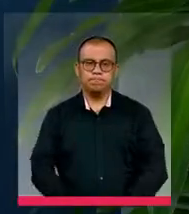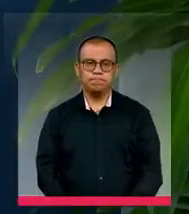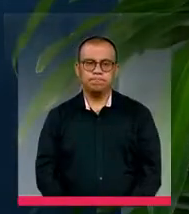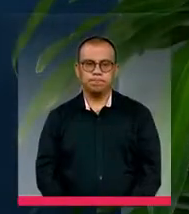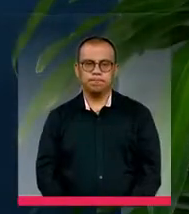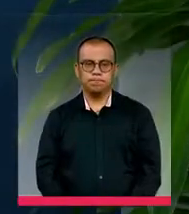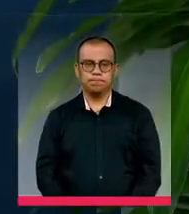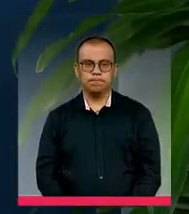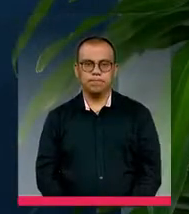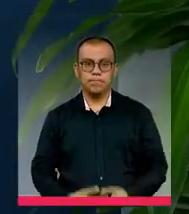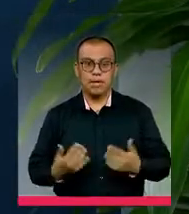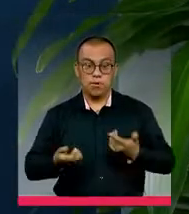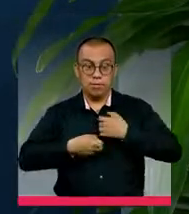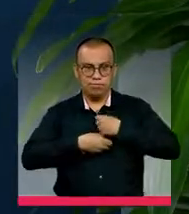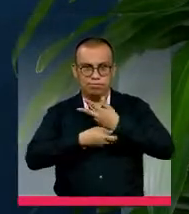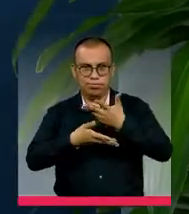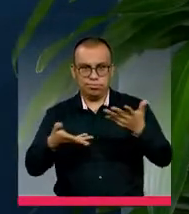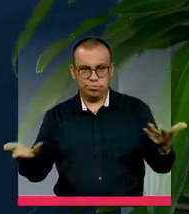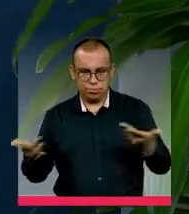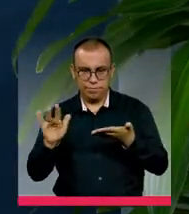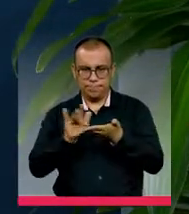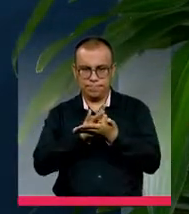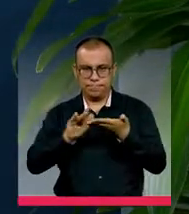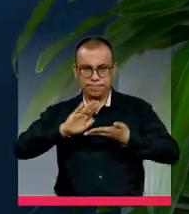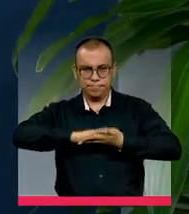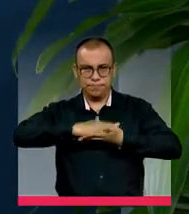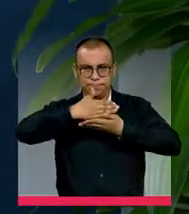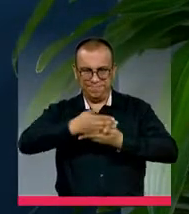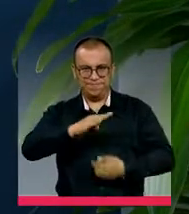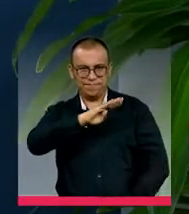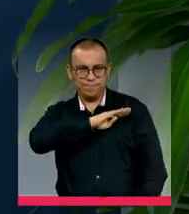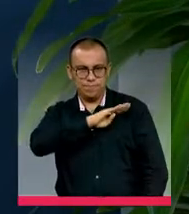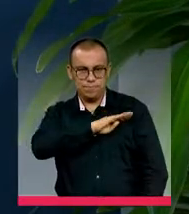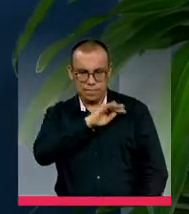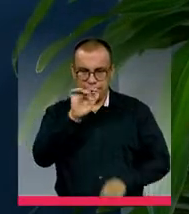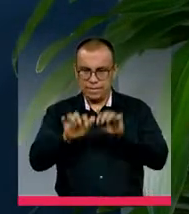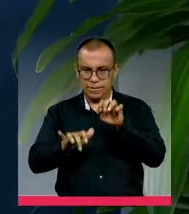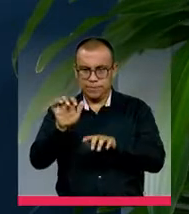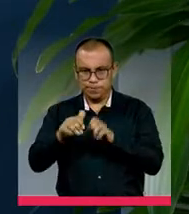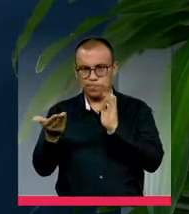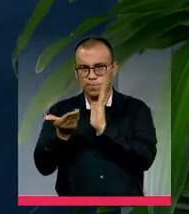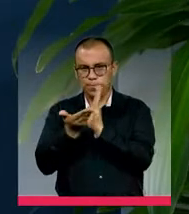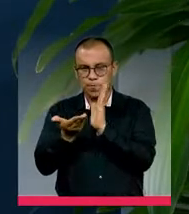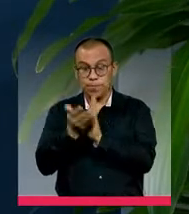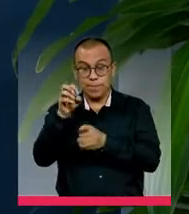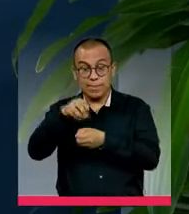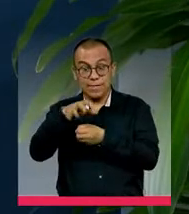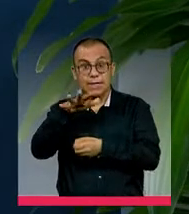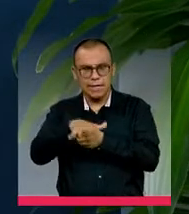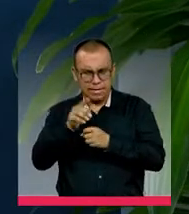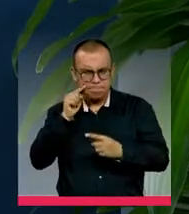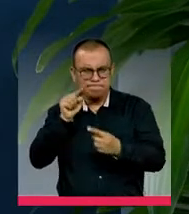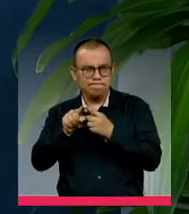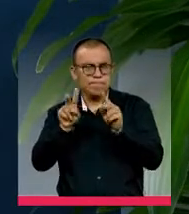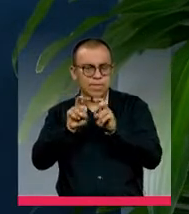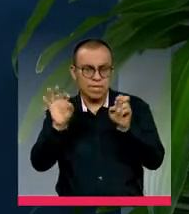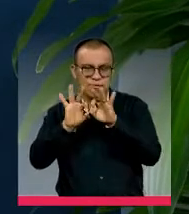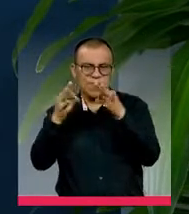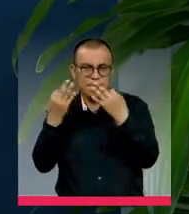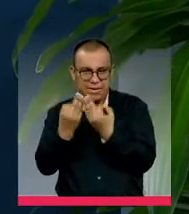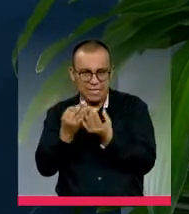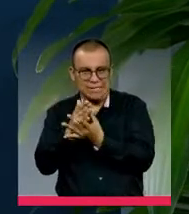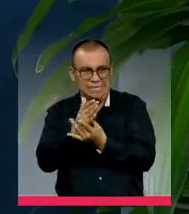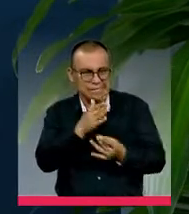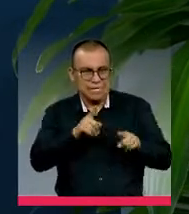y avanza el add-on atom de computadores y tabletas que adelanta a la alcaldía de bogotá y la secretaria de educación del distrito para los niños de familias vulnerables